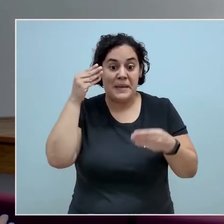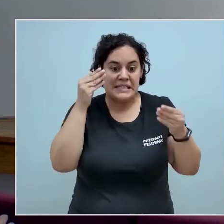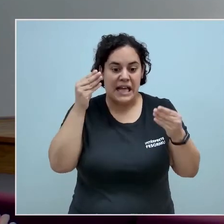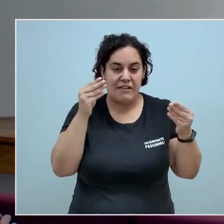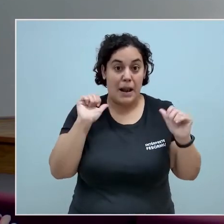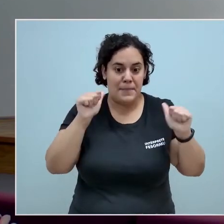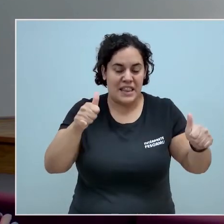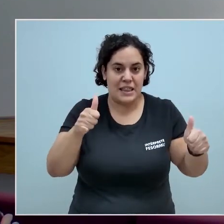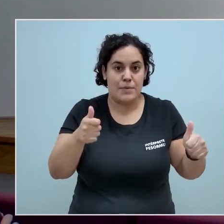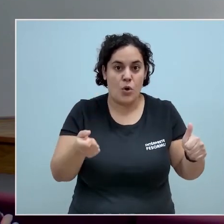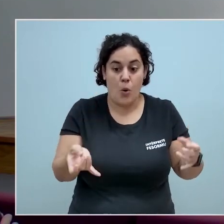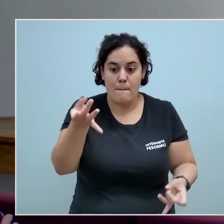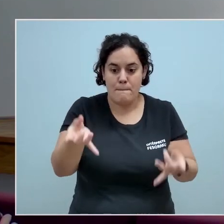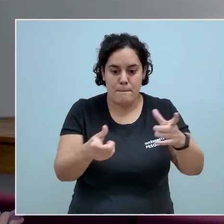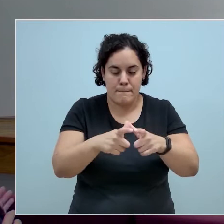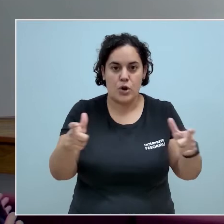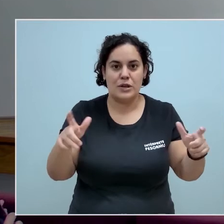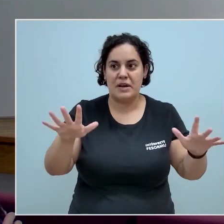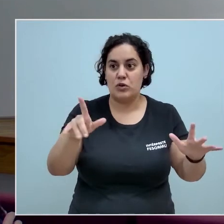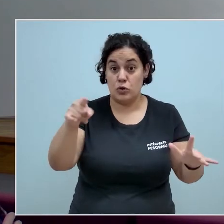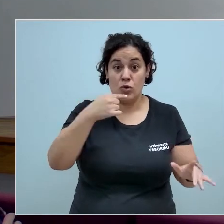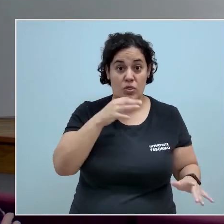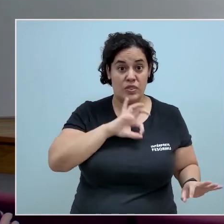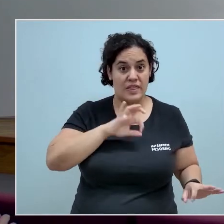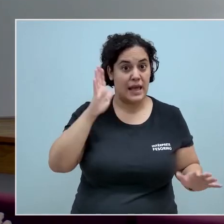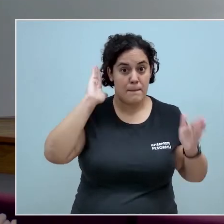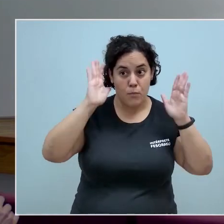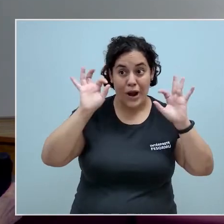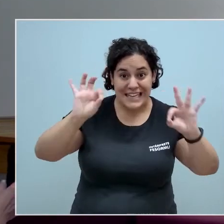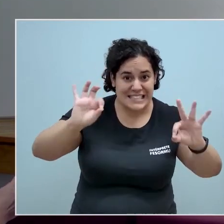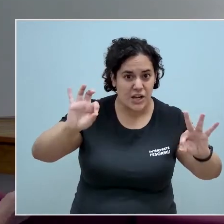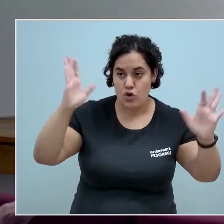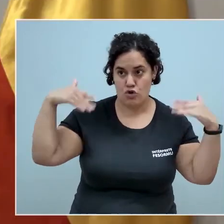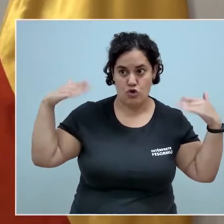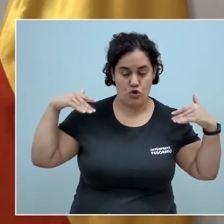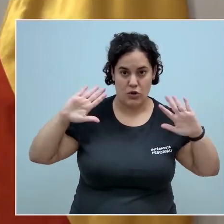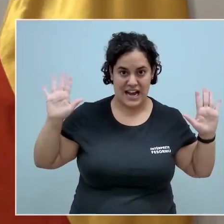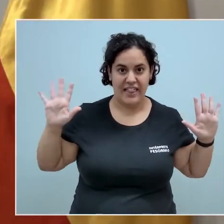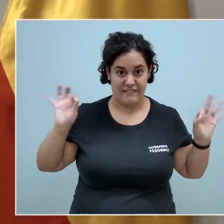según comenta usted, no ha habido nada en Mula en concreto, ¿no?